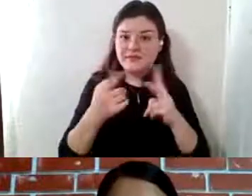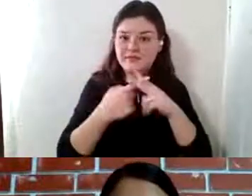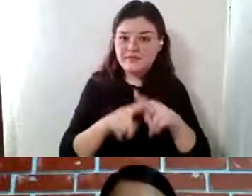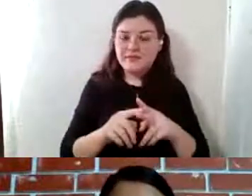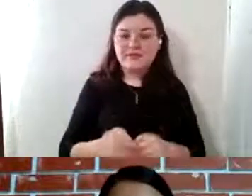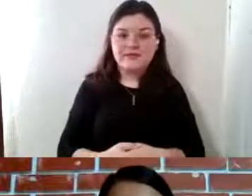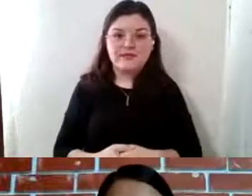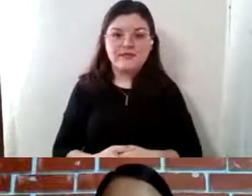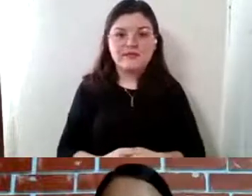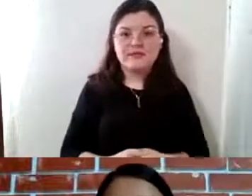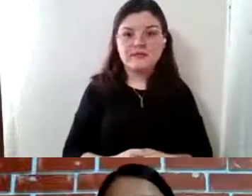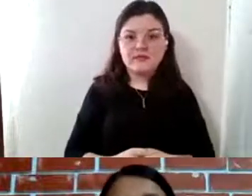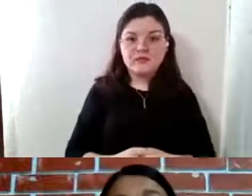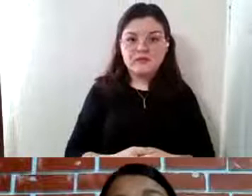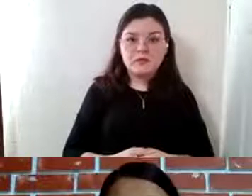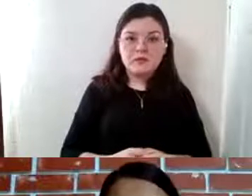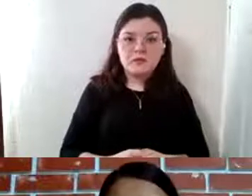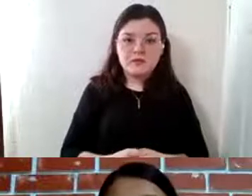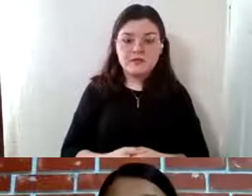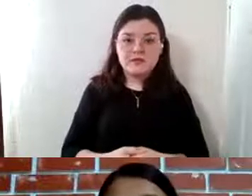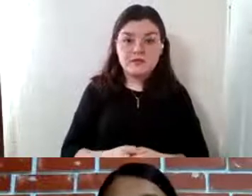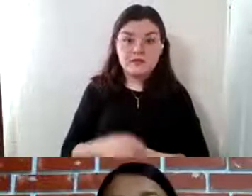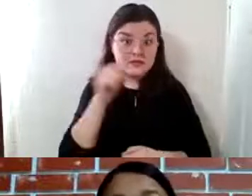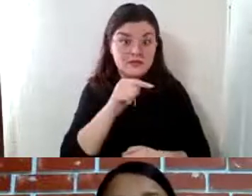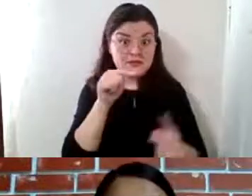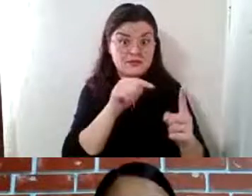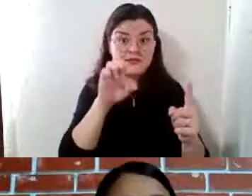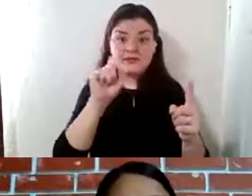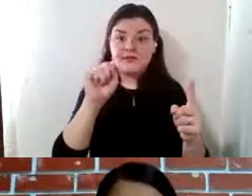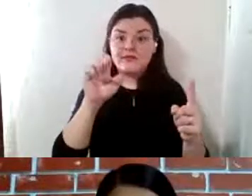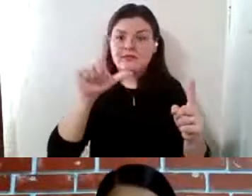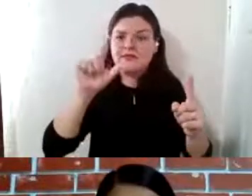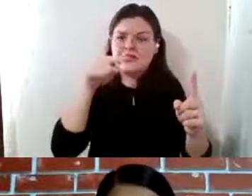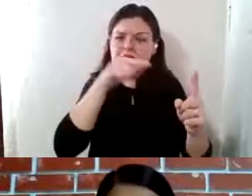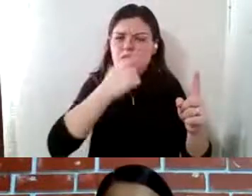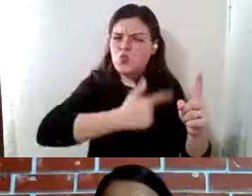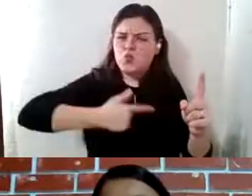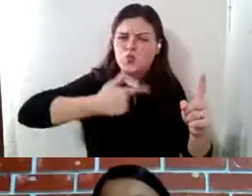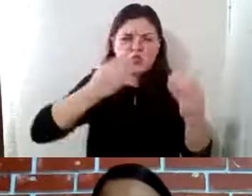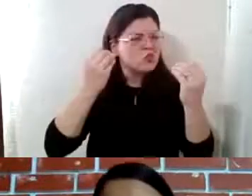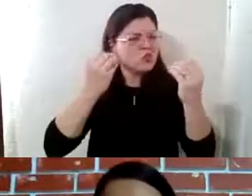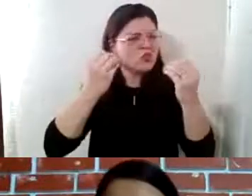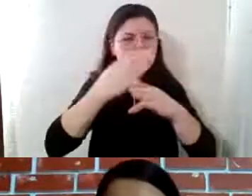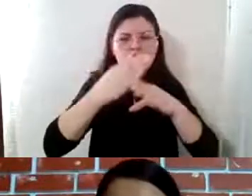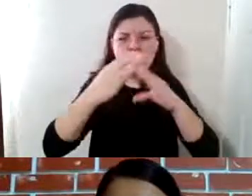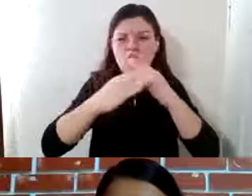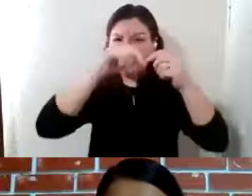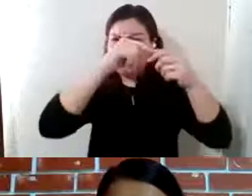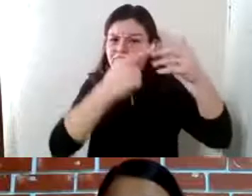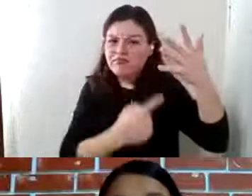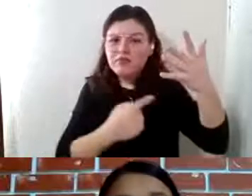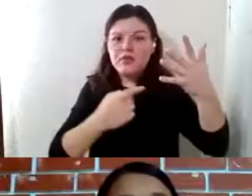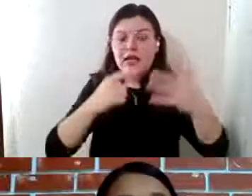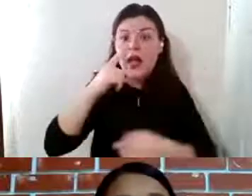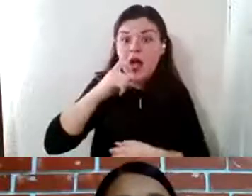comienza así. Dice, a Estela le gustan muchas cosas. Estar con el agua de la